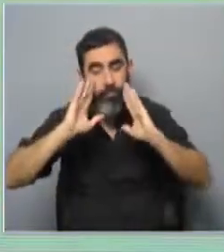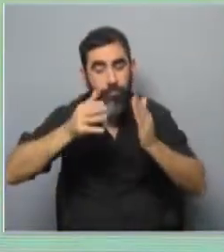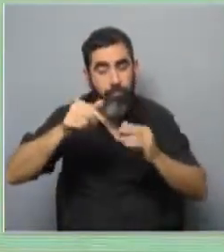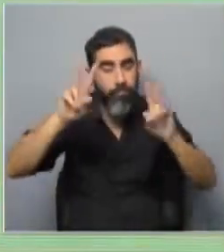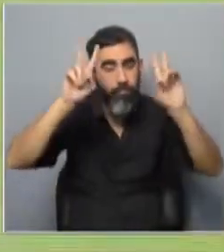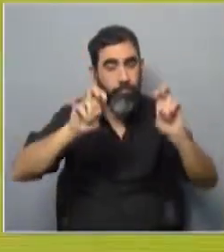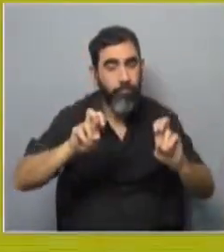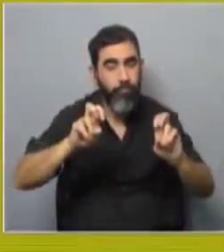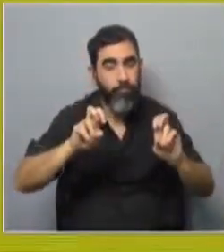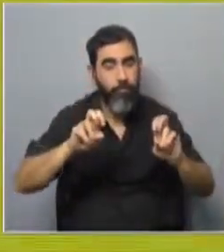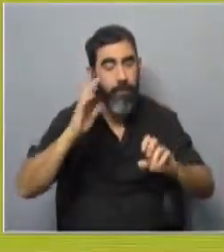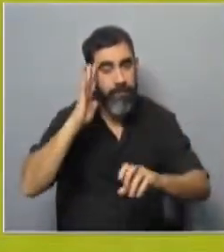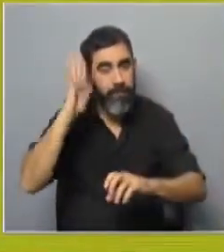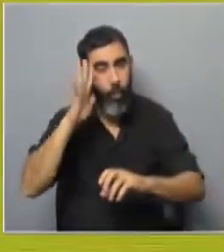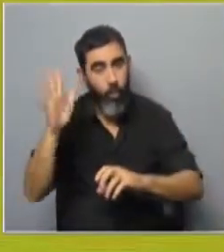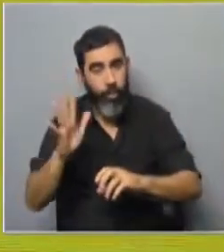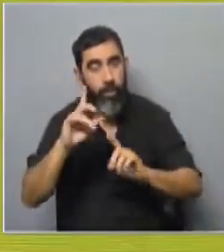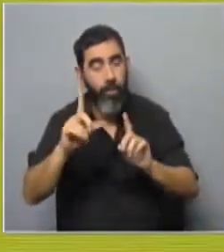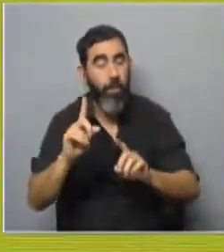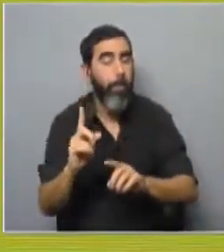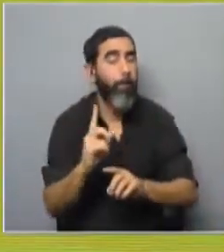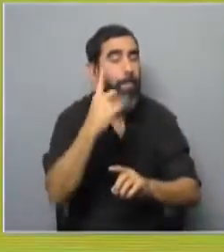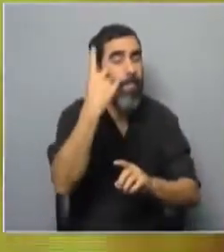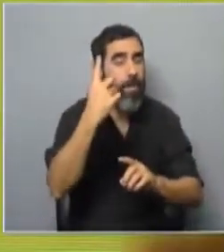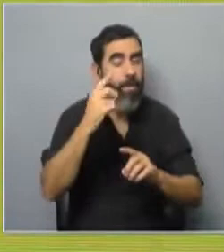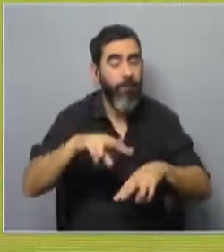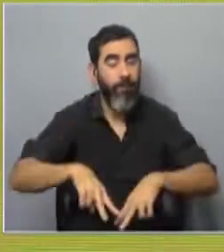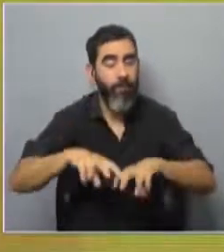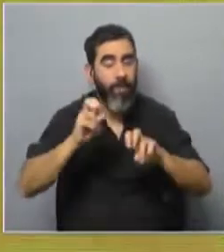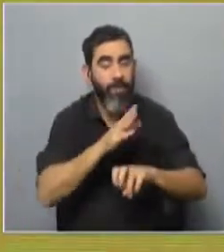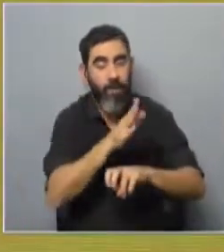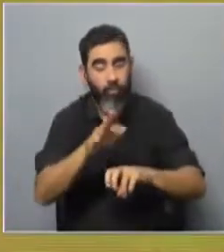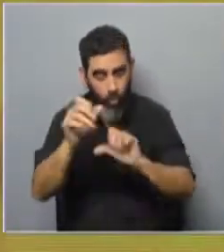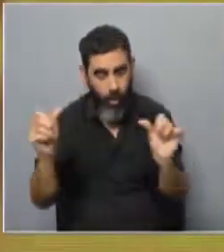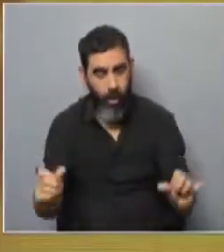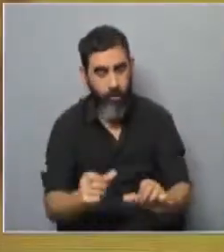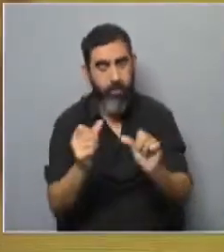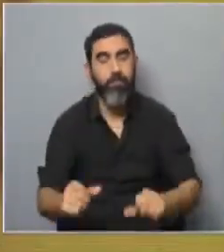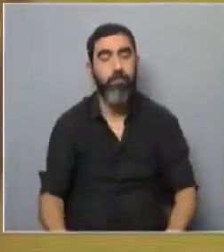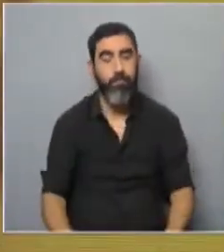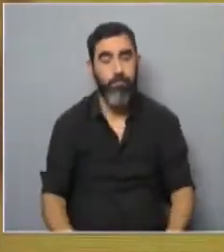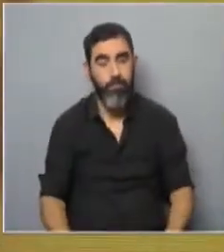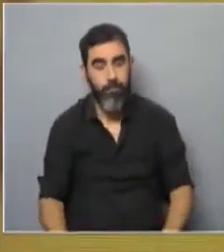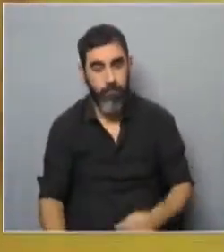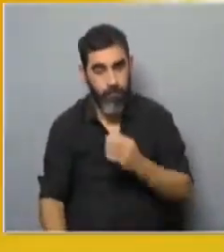temas desde la psicología y las principales líneas de investigación que realizan allí. Lo vemos.